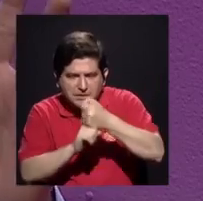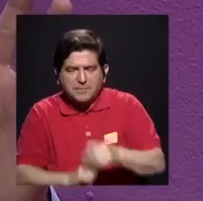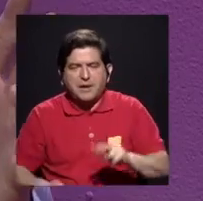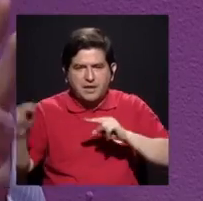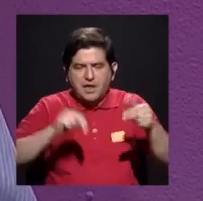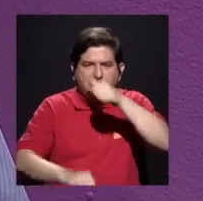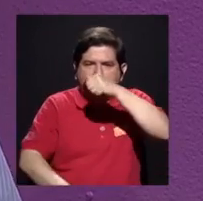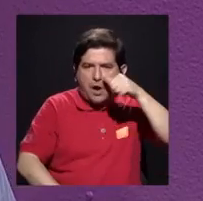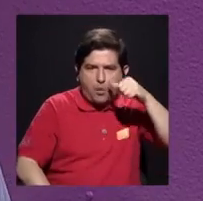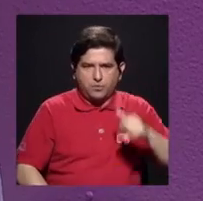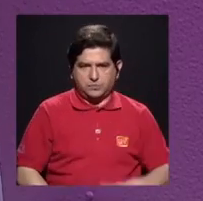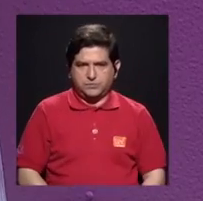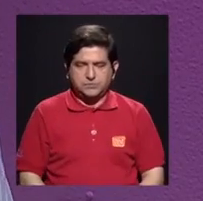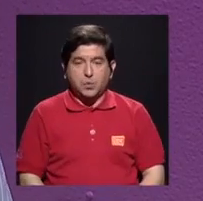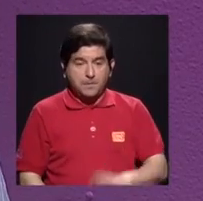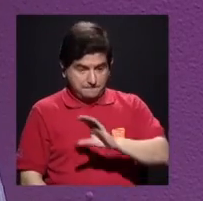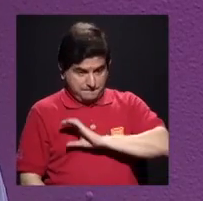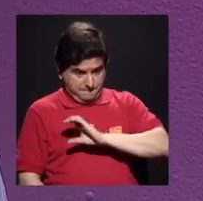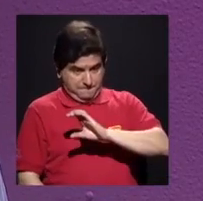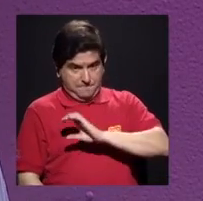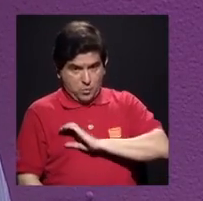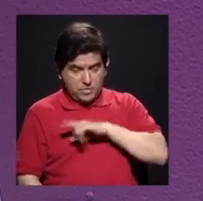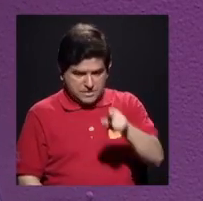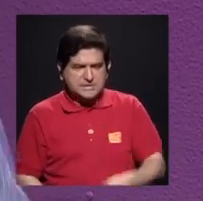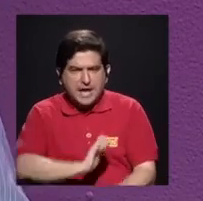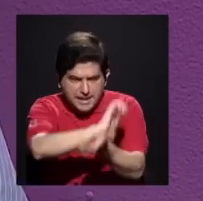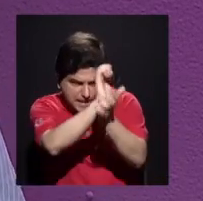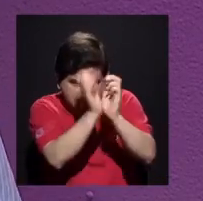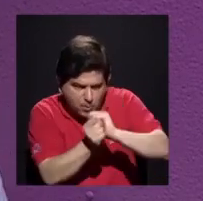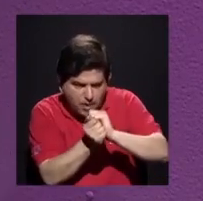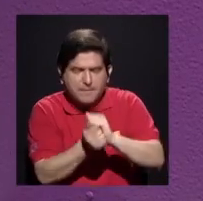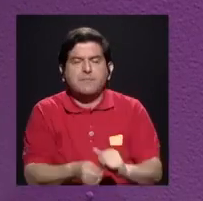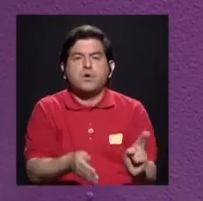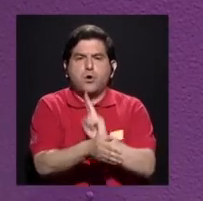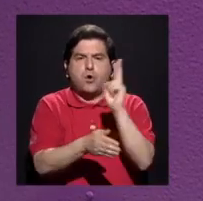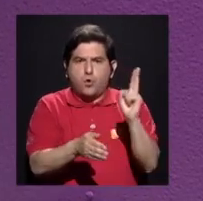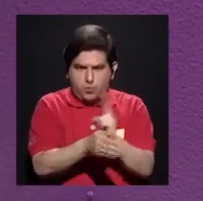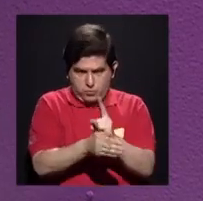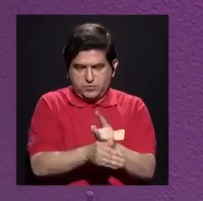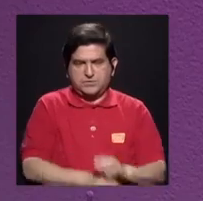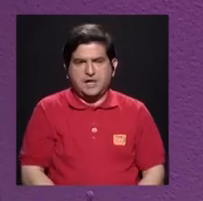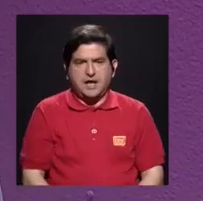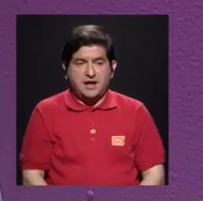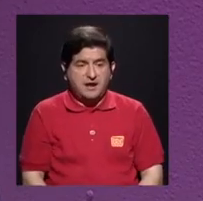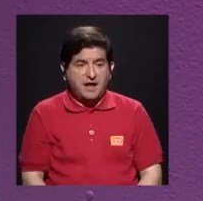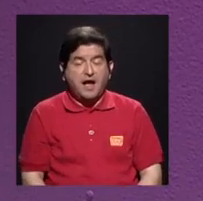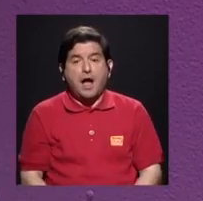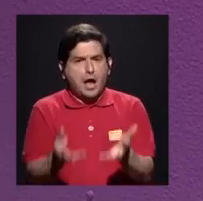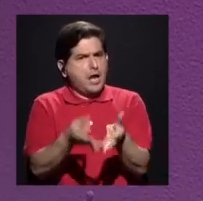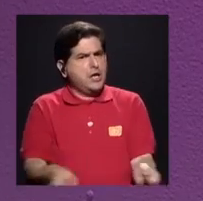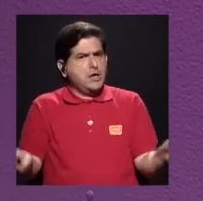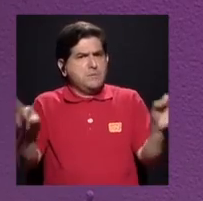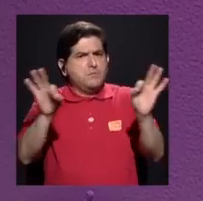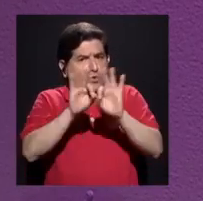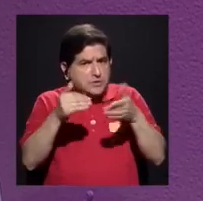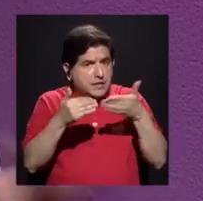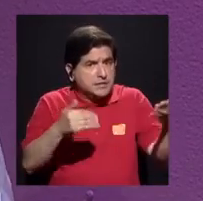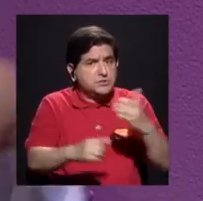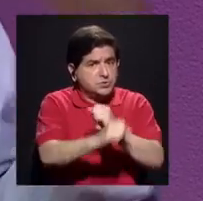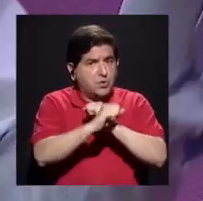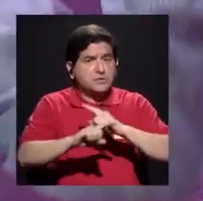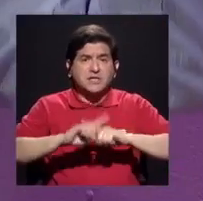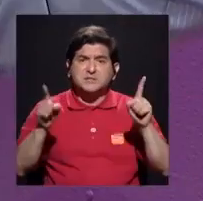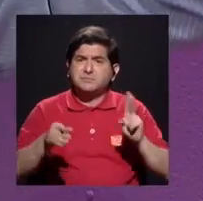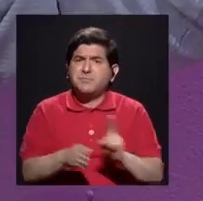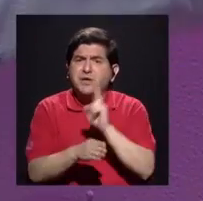narcotráfico y que la fuerza pública lo re acondicionado entonces no utilizaron verdad en vez de como no hay cosas más importantes en seguridad que hacer en este país